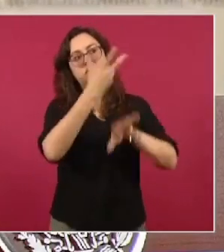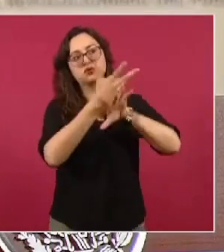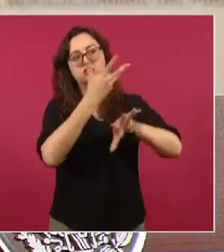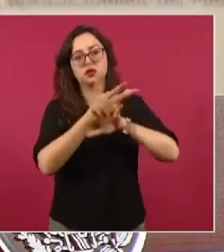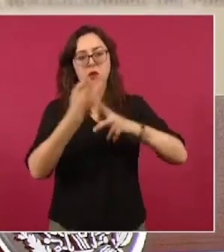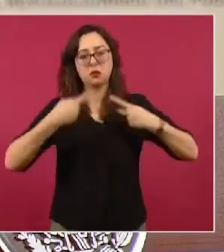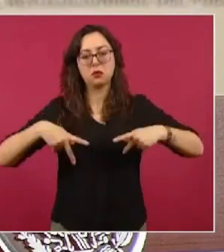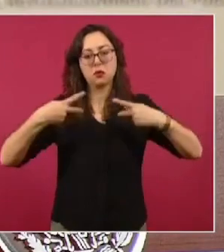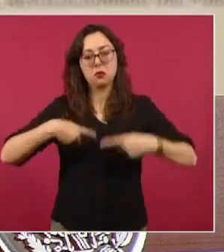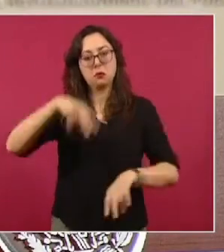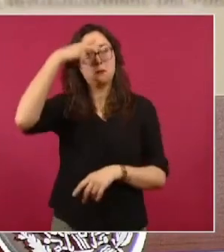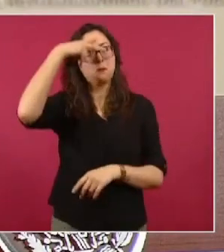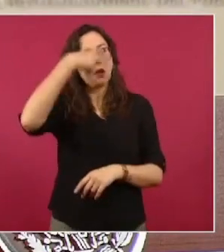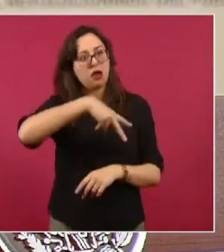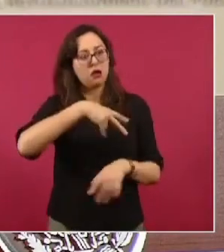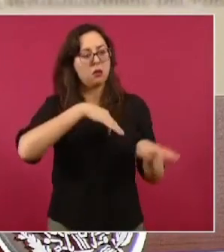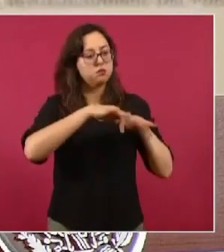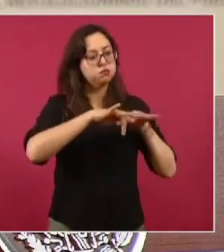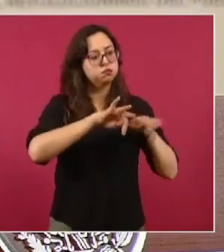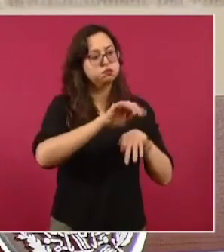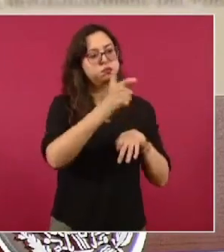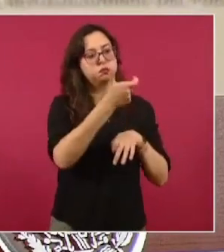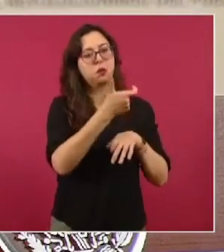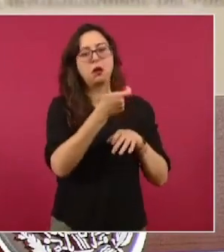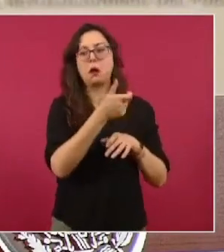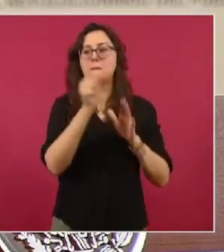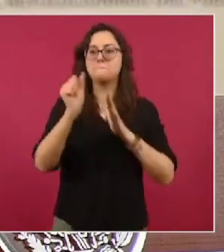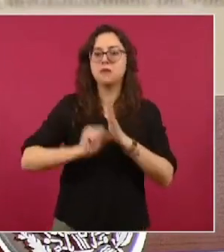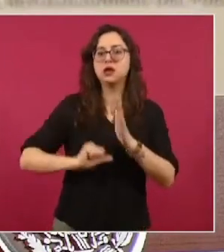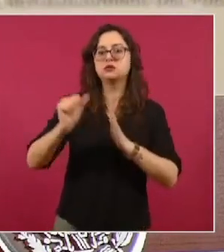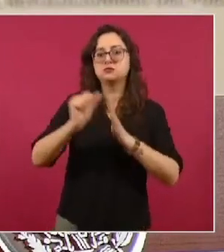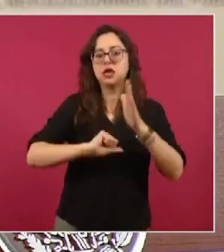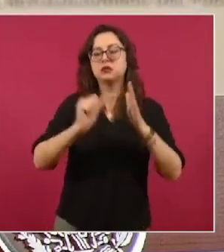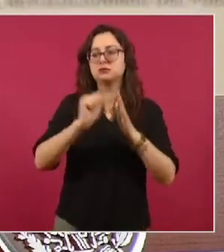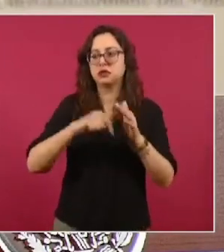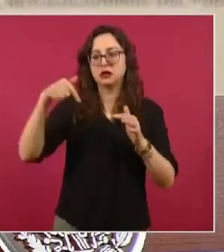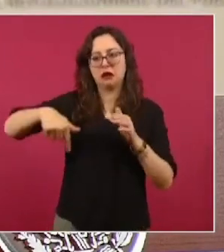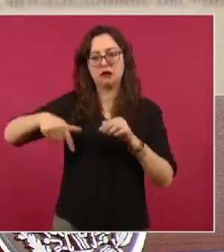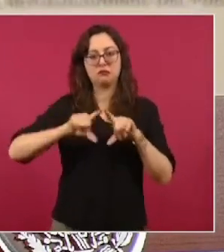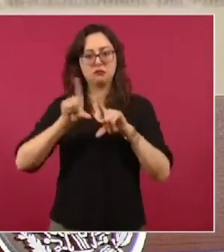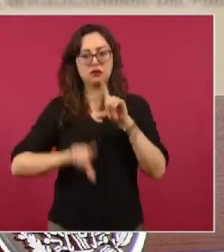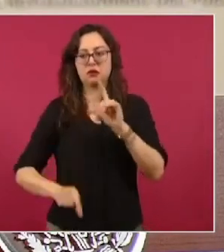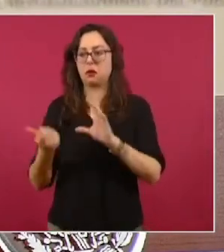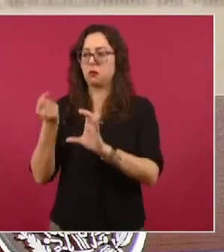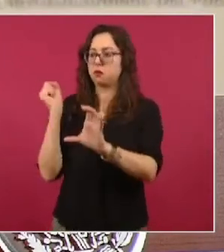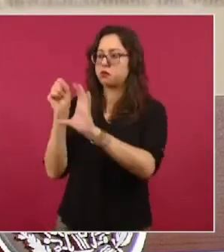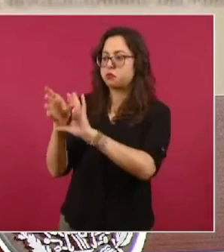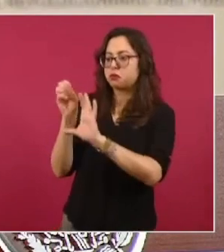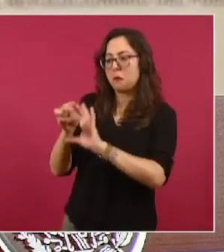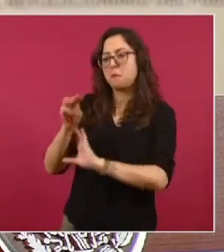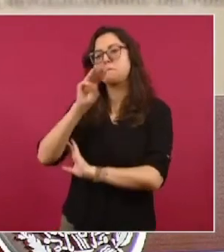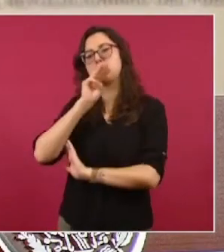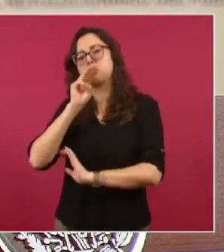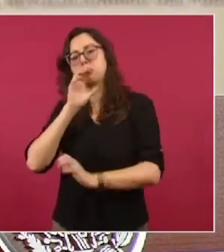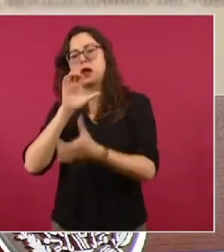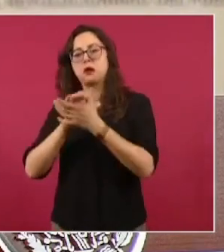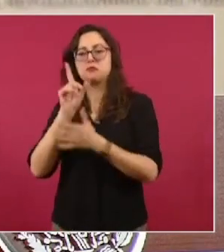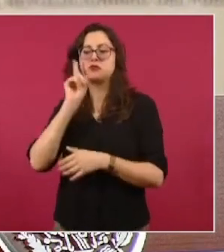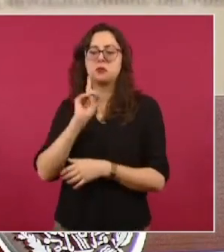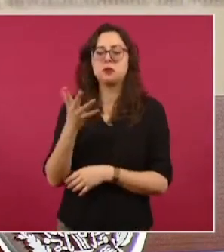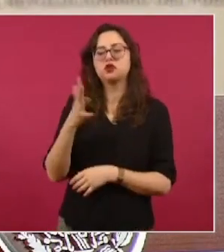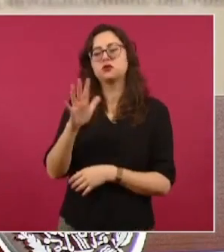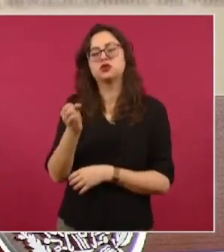Unidos mandan mes con mes a mamá, a su esposa, esas remesas en promedio de 350 dólares